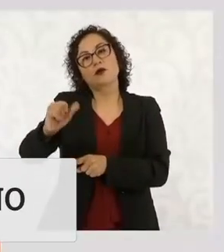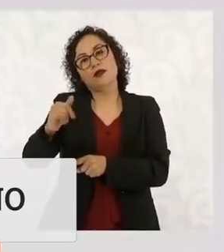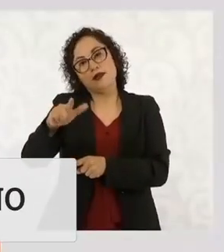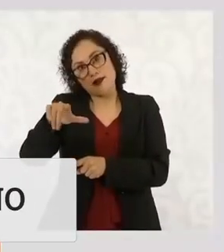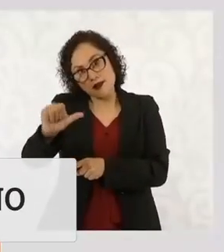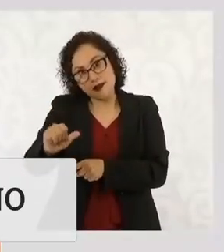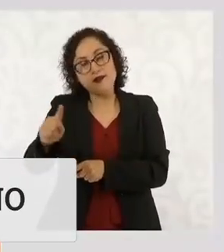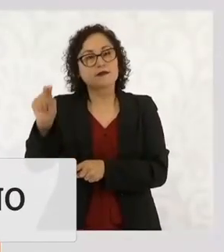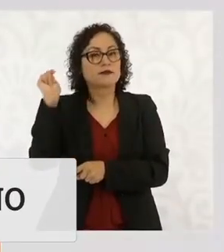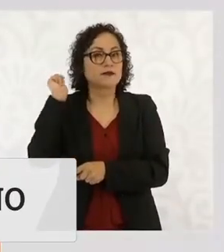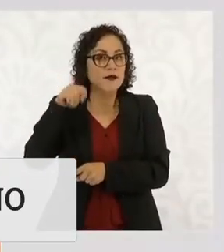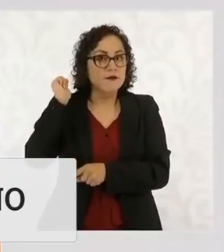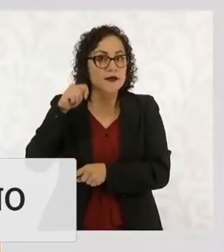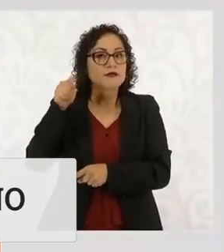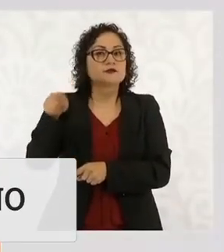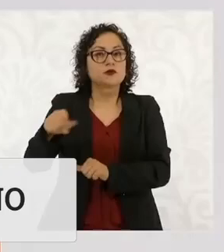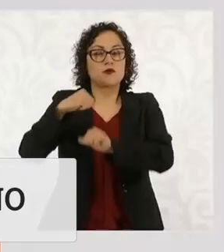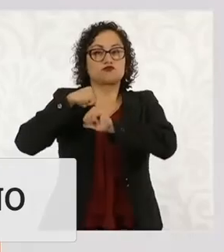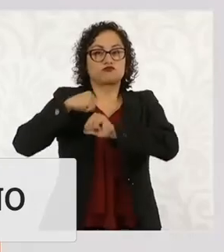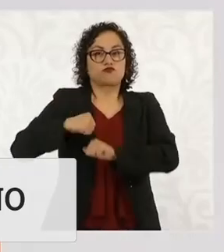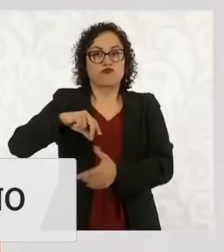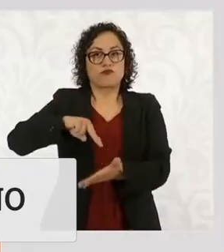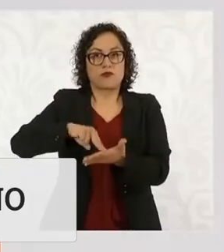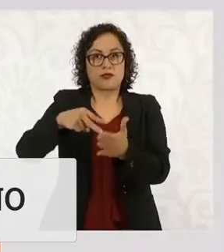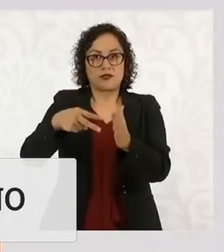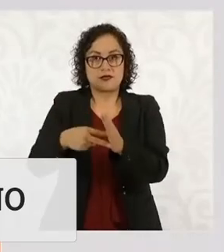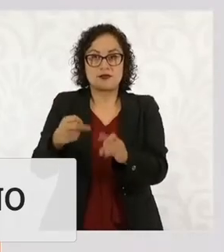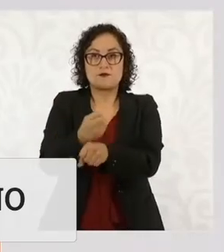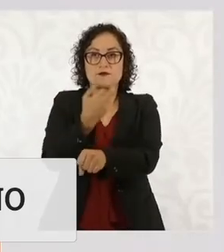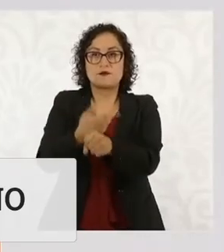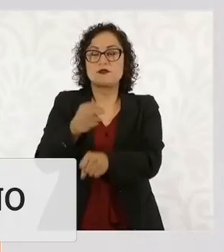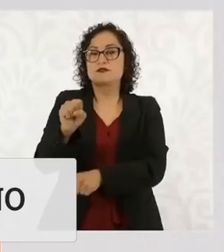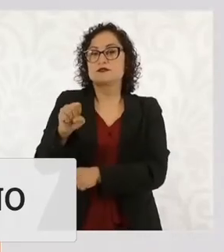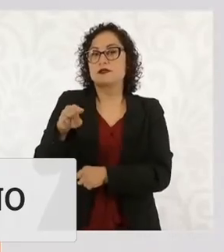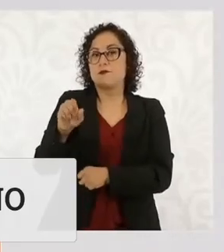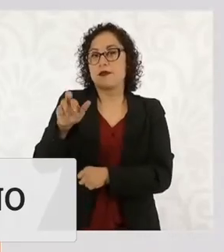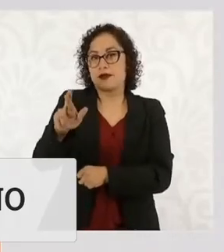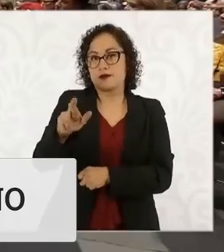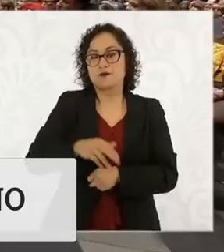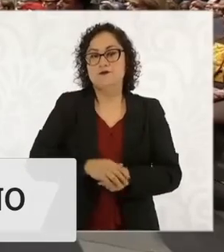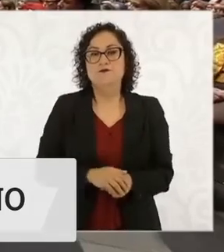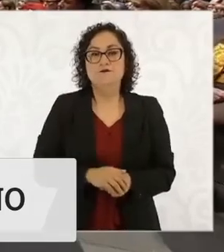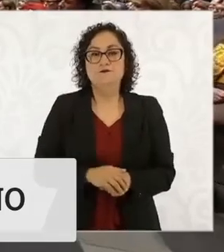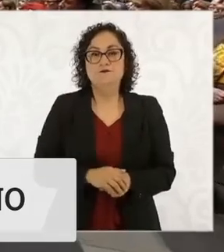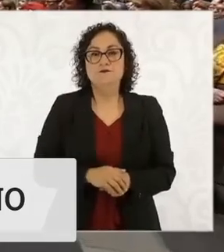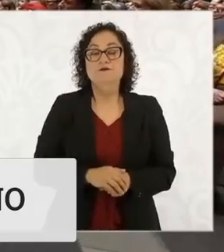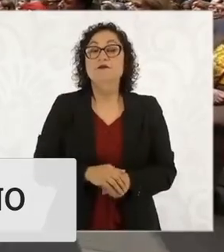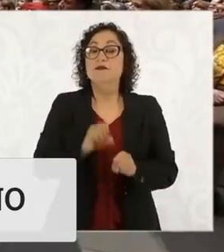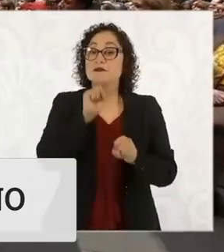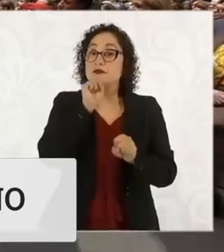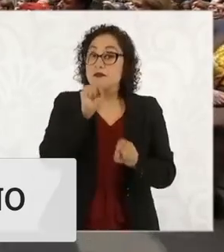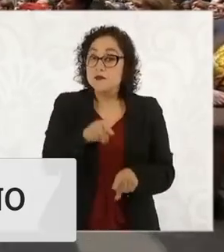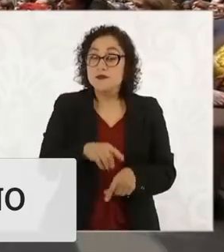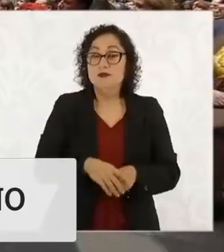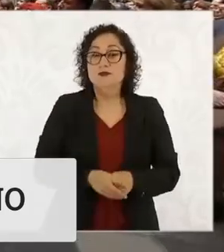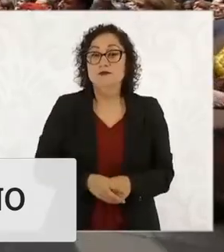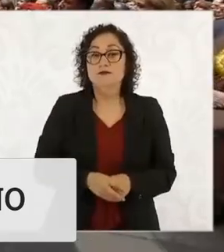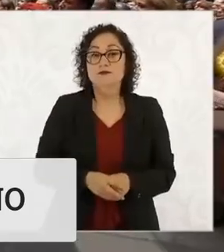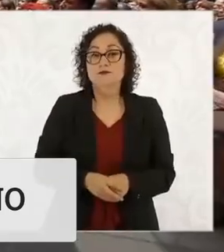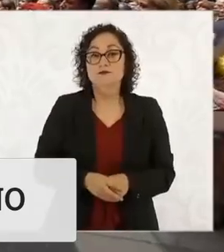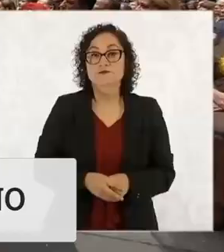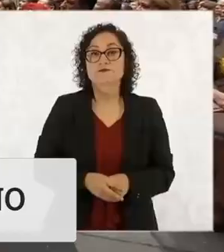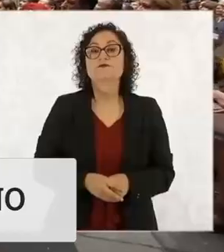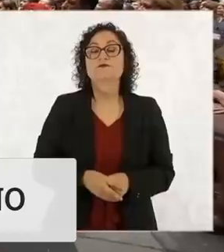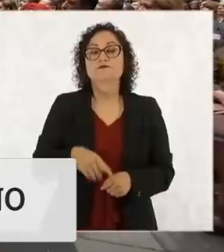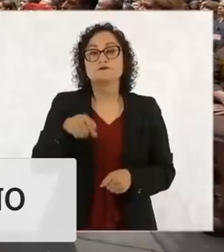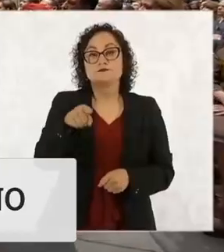Tabasco, bajo la responsabilidad de los ingenieros de la Secretaría de Marina. Asimismo, estamos terminando el